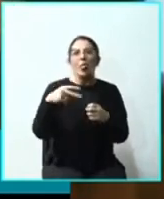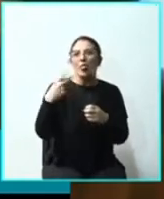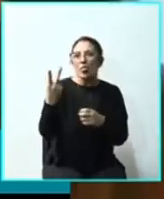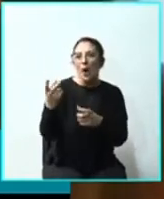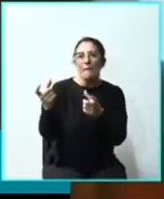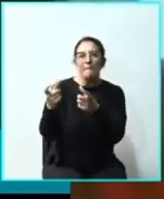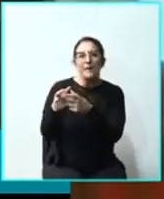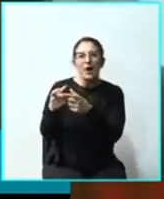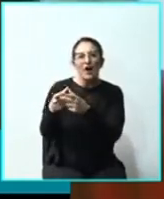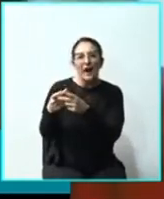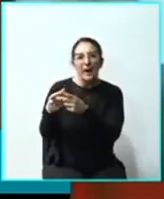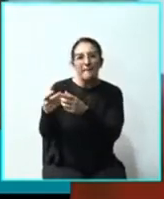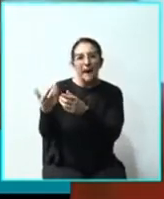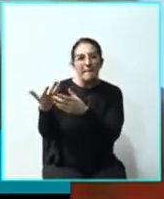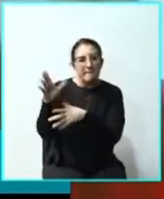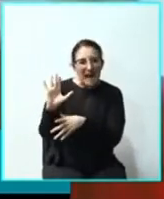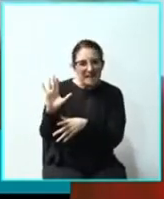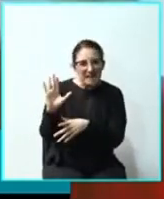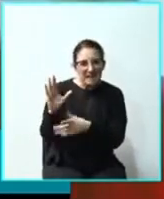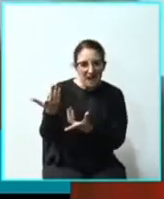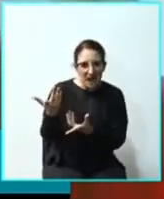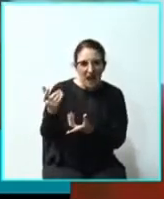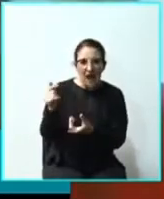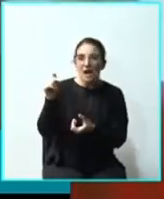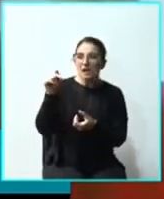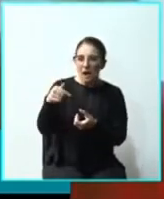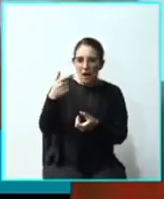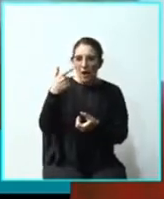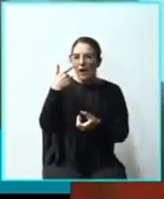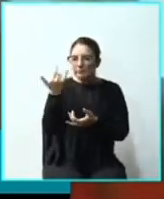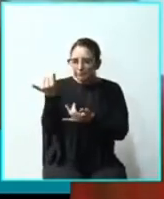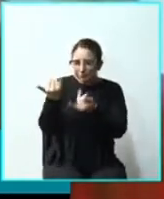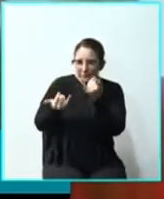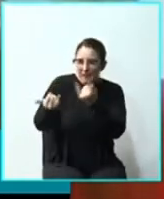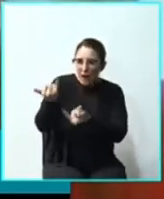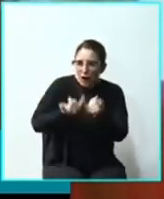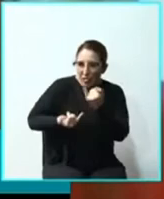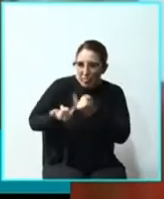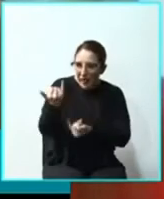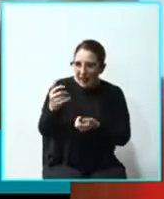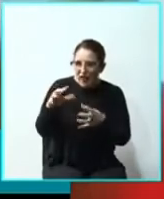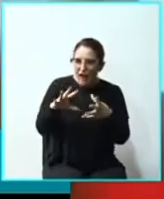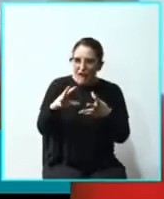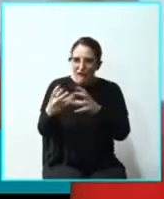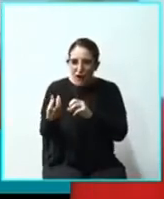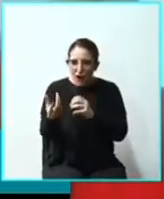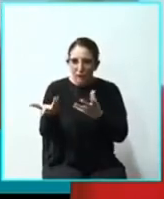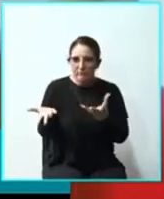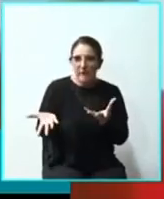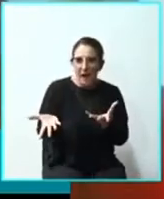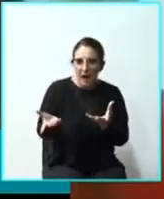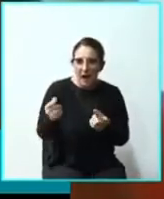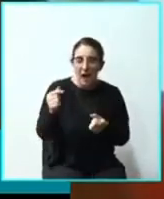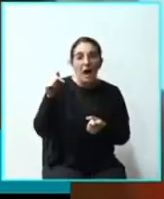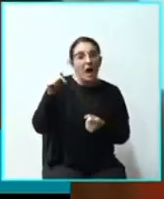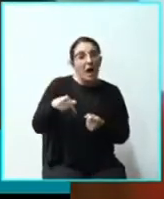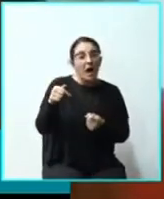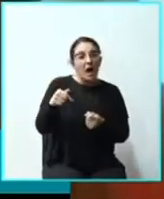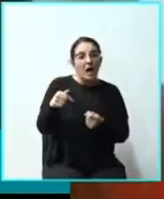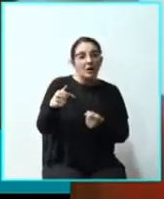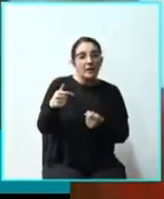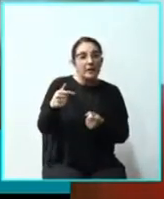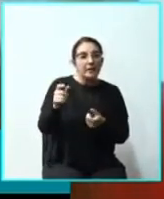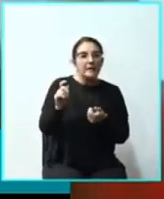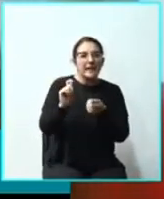y el forense, y estamos recién interiorizándonos cómo funciona, porque hay planteos de que existen errores en el software